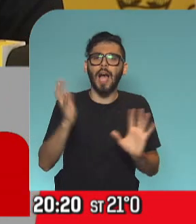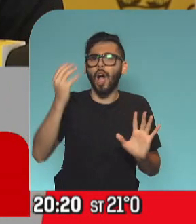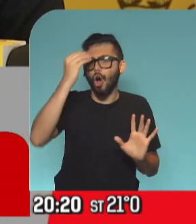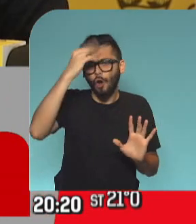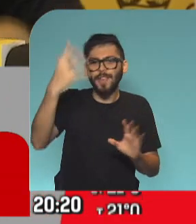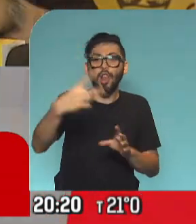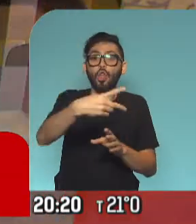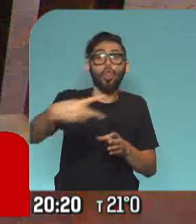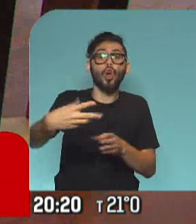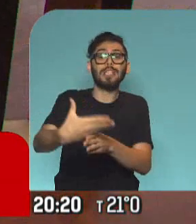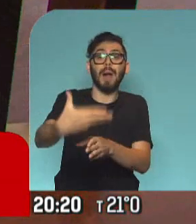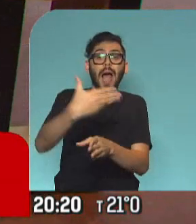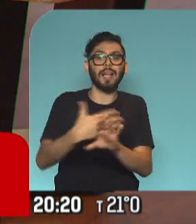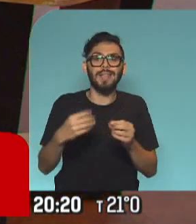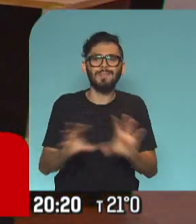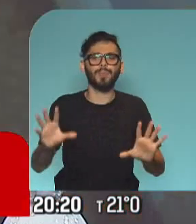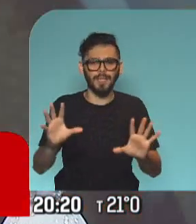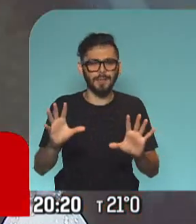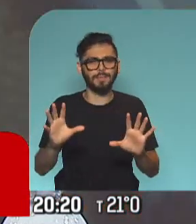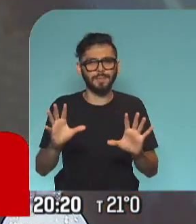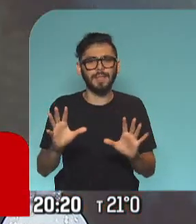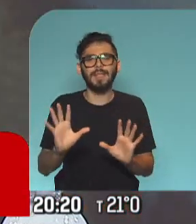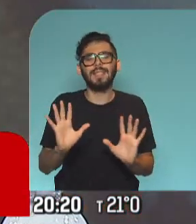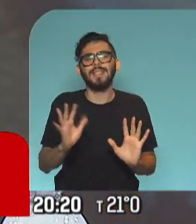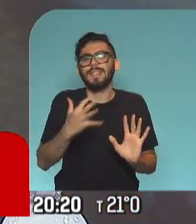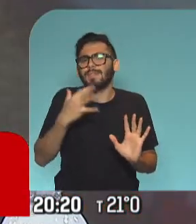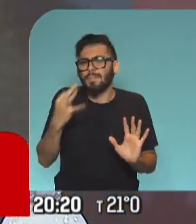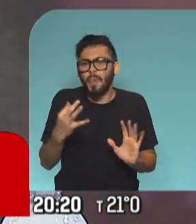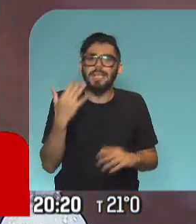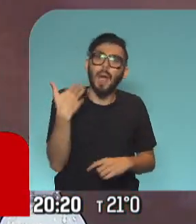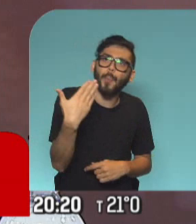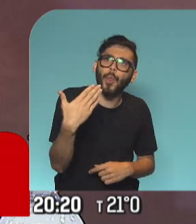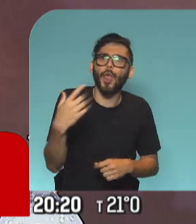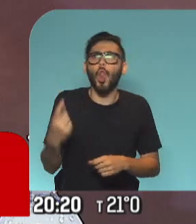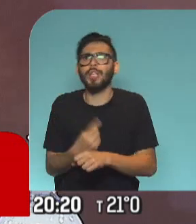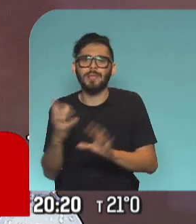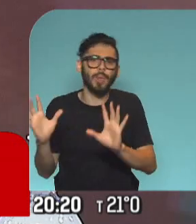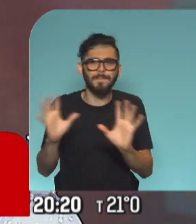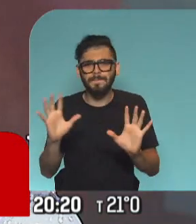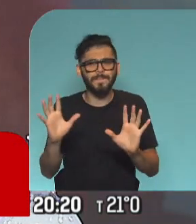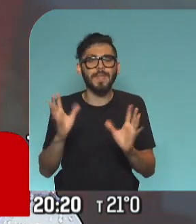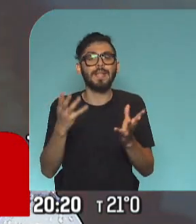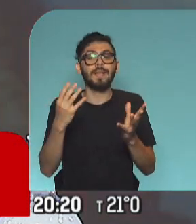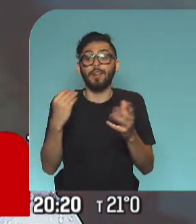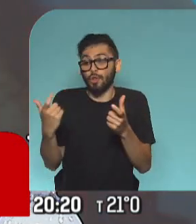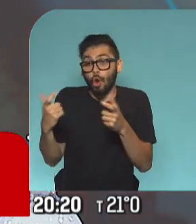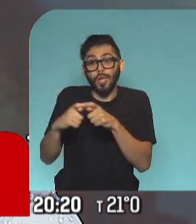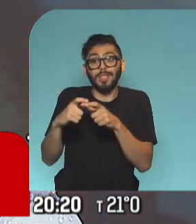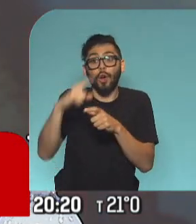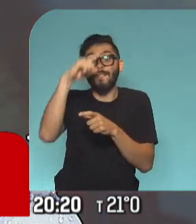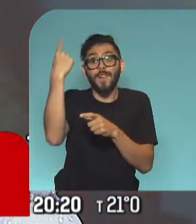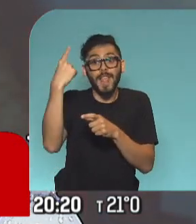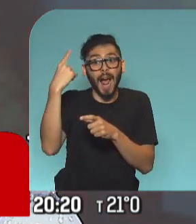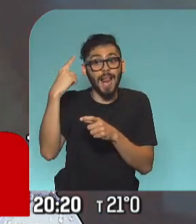2 semanas antes. Claro, y ahí lo está diciendo. En teoría, ¿se puede o no se puede? Bueno, sí, porque lo que define el Consejo Federal